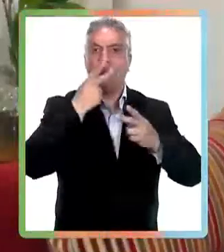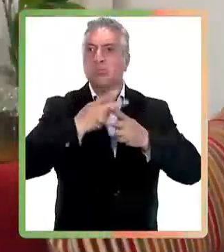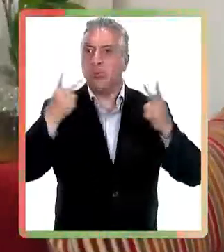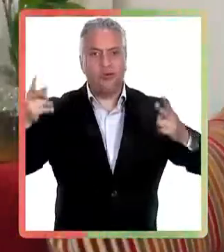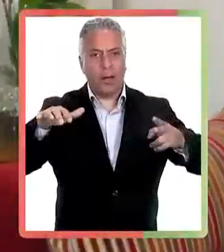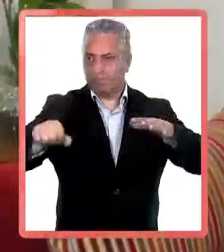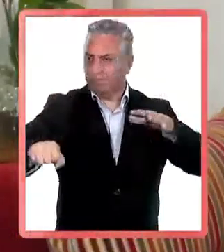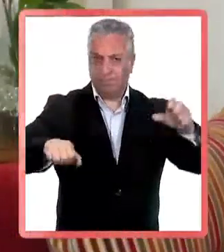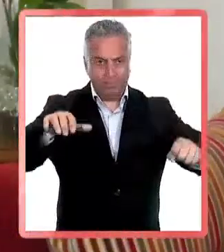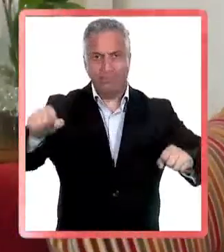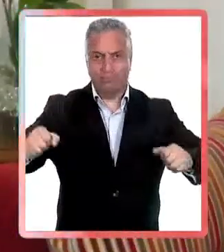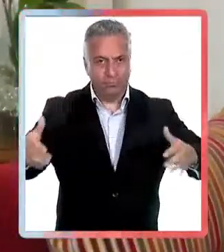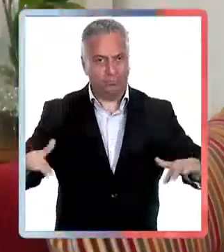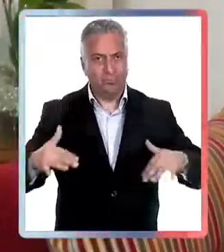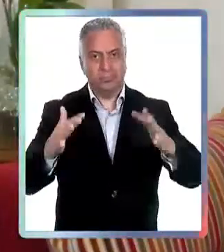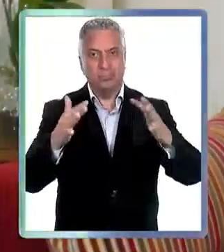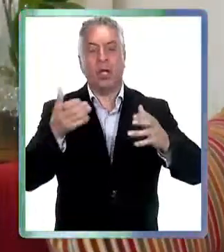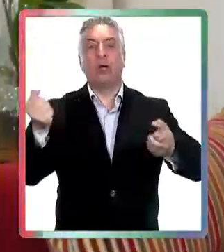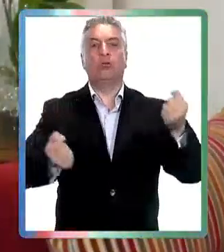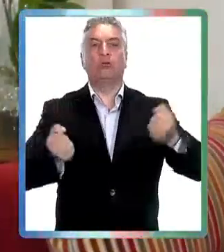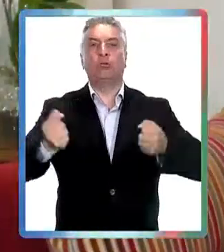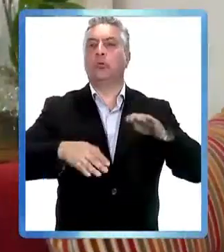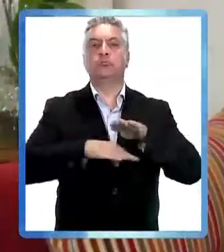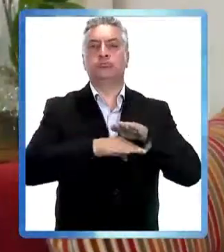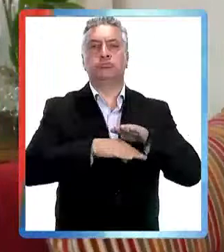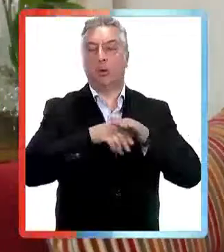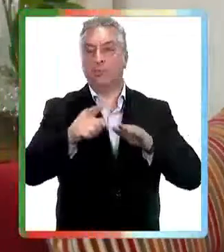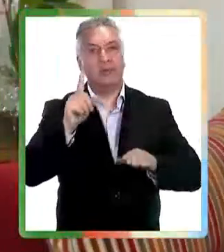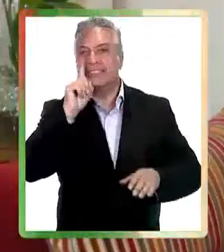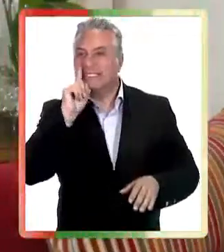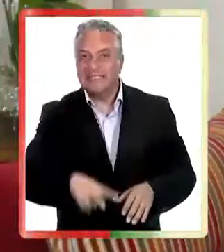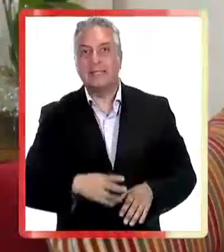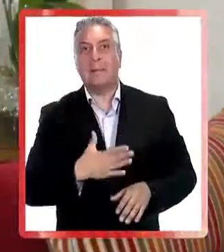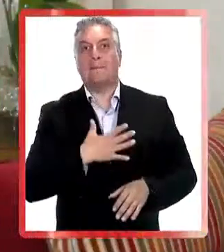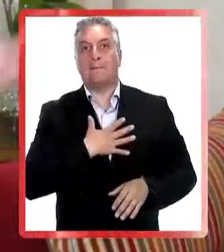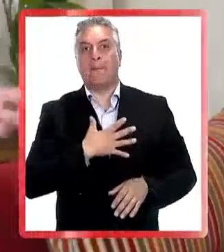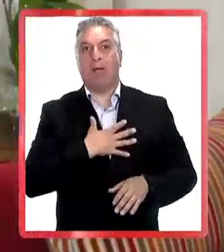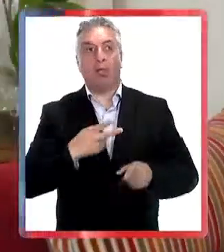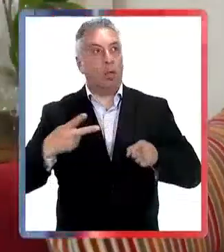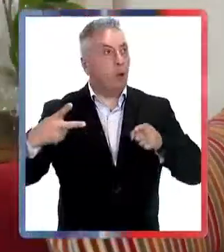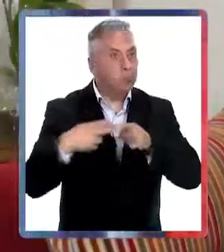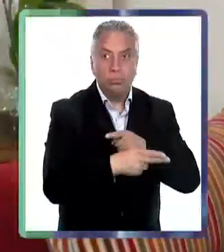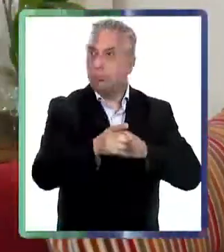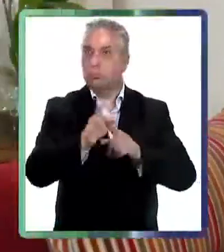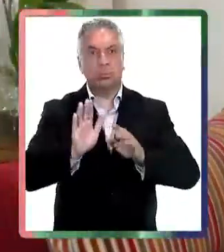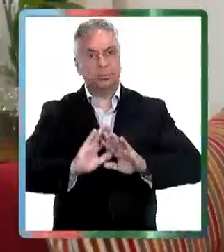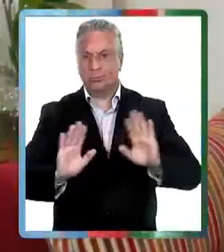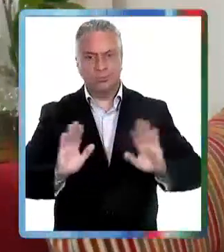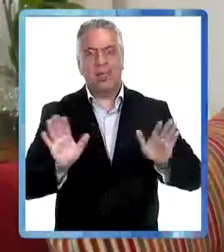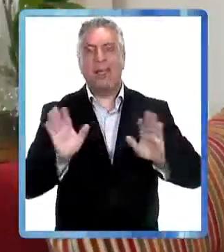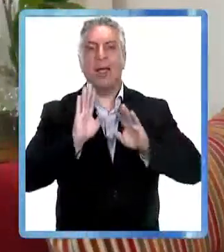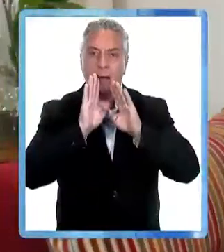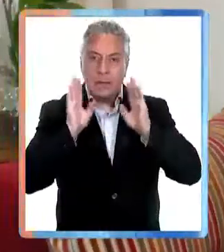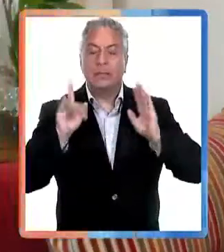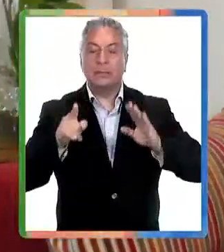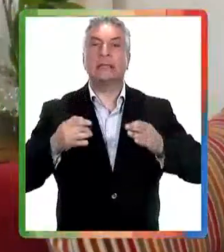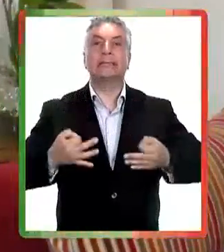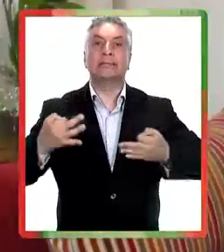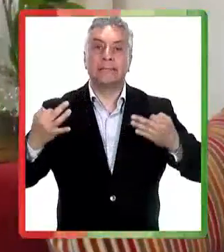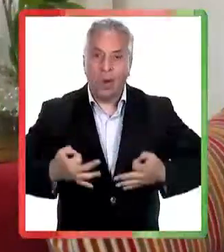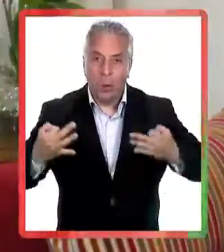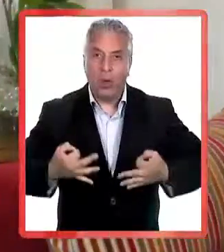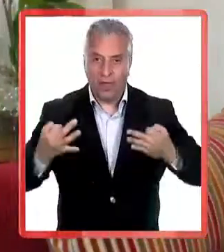públicos, poder transitar por la carretera sin tener miedo que se corte la carretera, por eso la